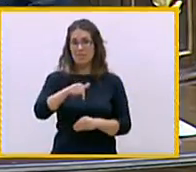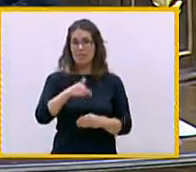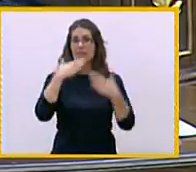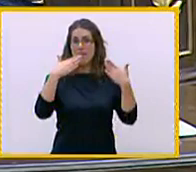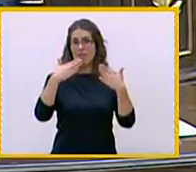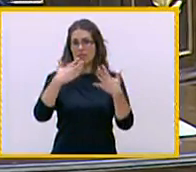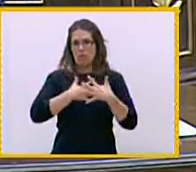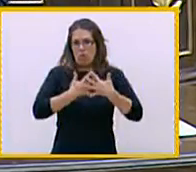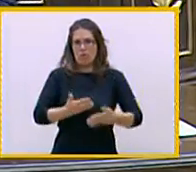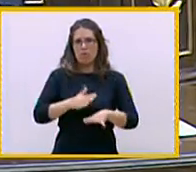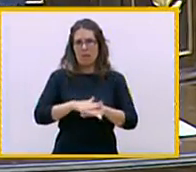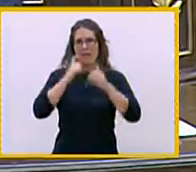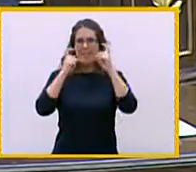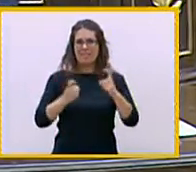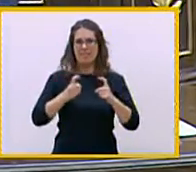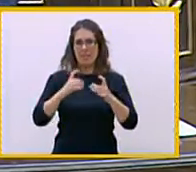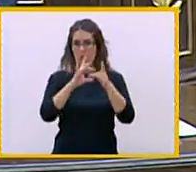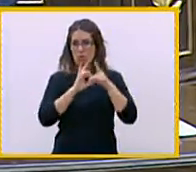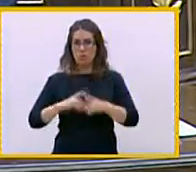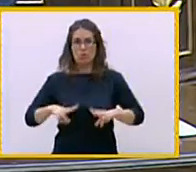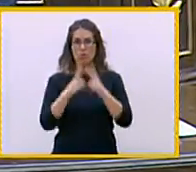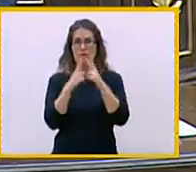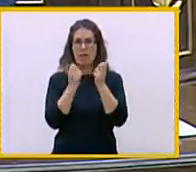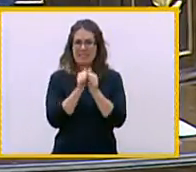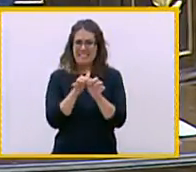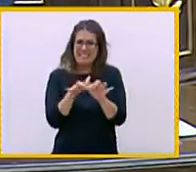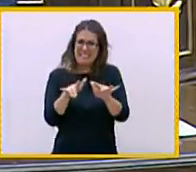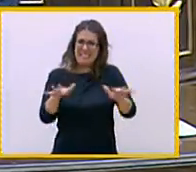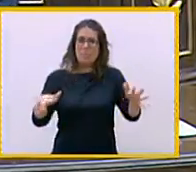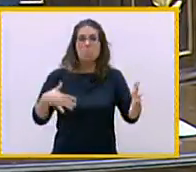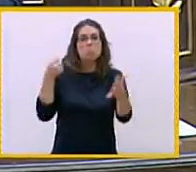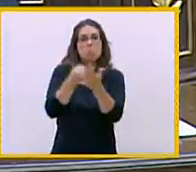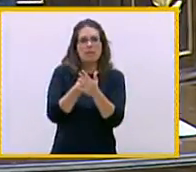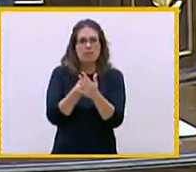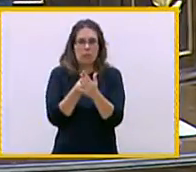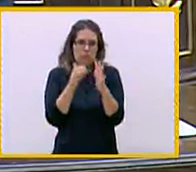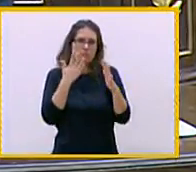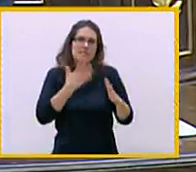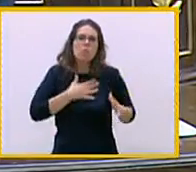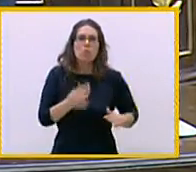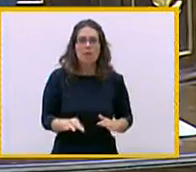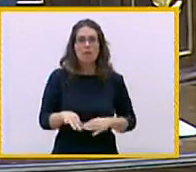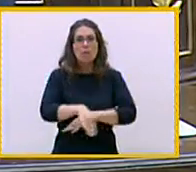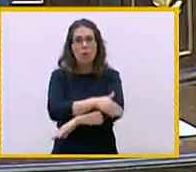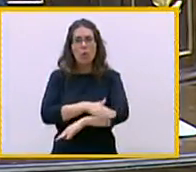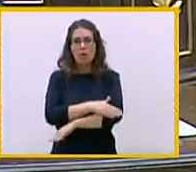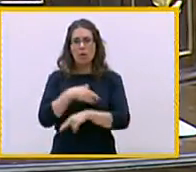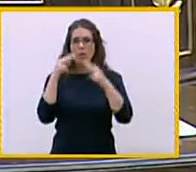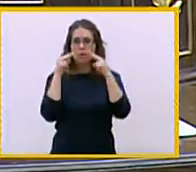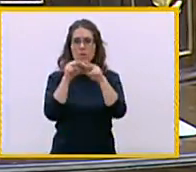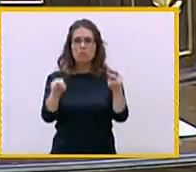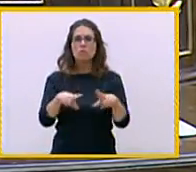al máximo la cohesión social, dentro de lo posible, el Gobierno interpreta una voluntad mayoritaria de la sociedad